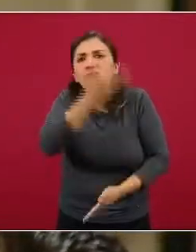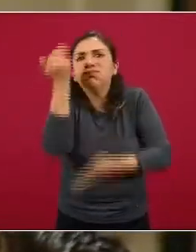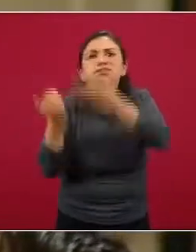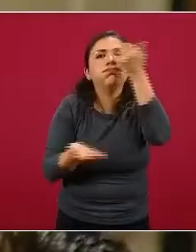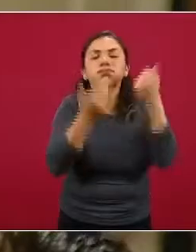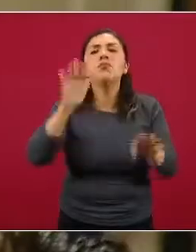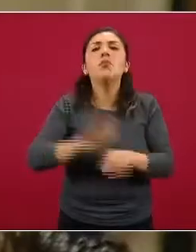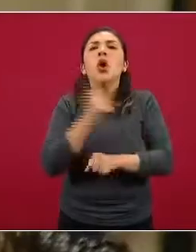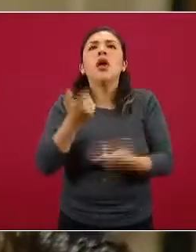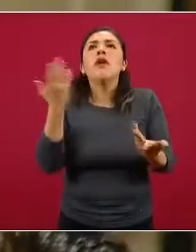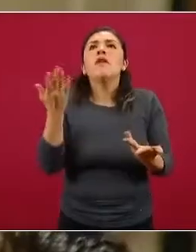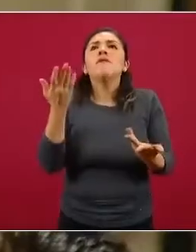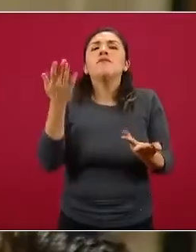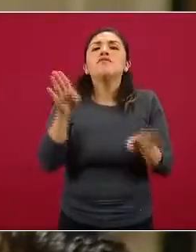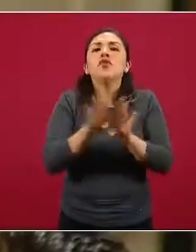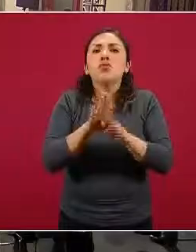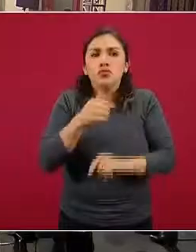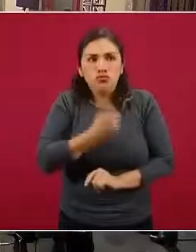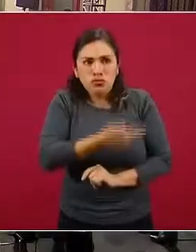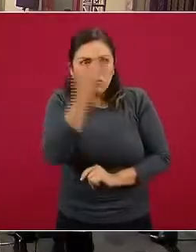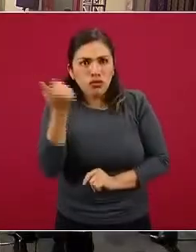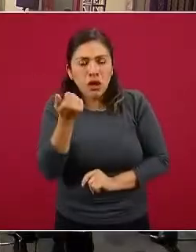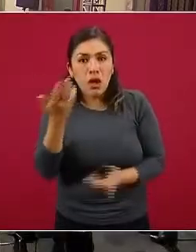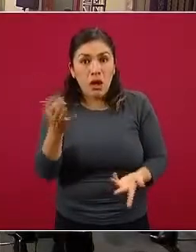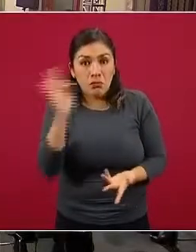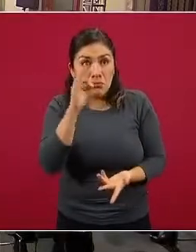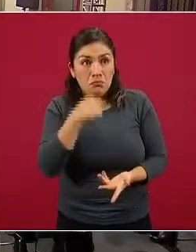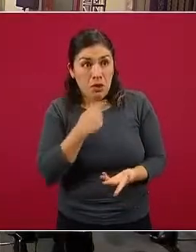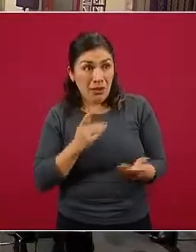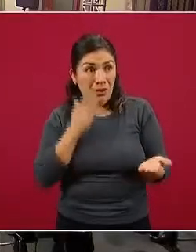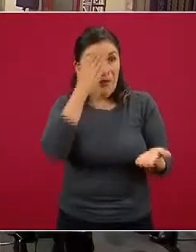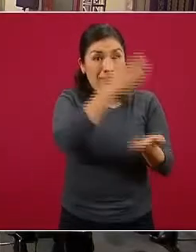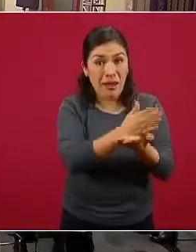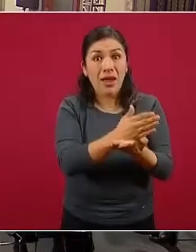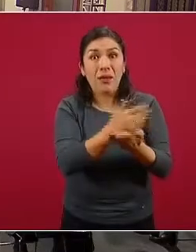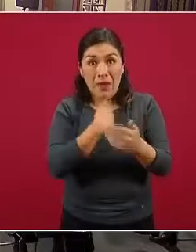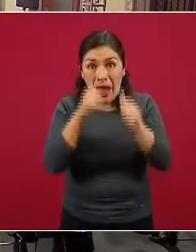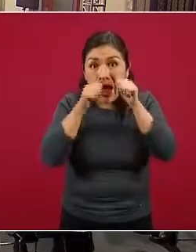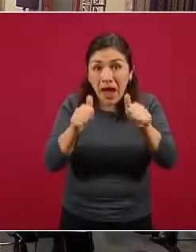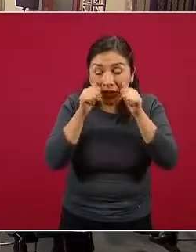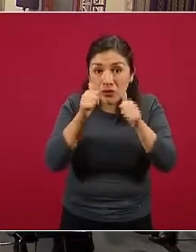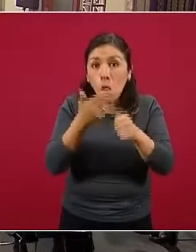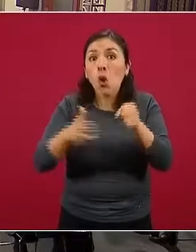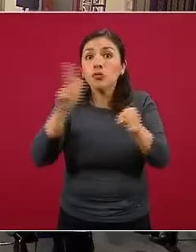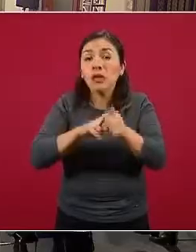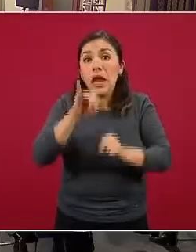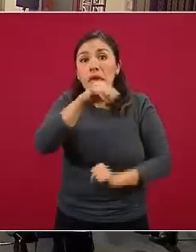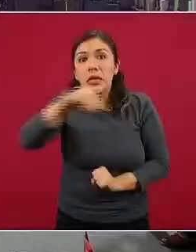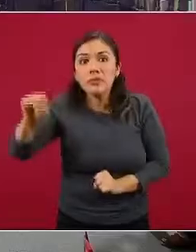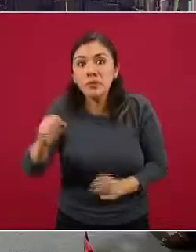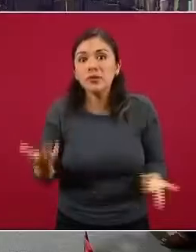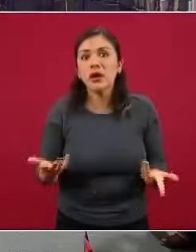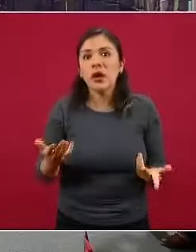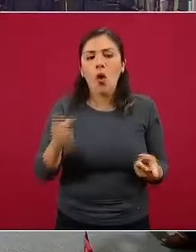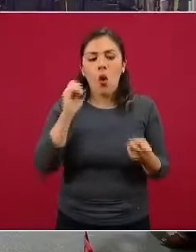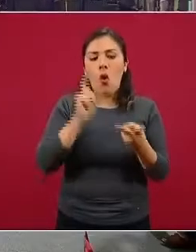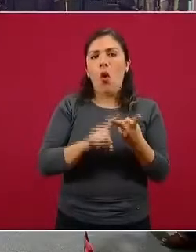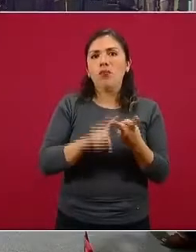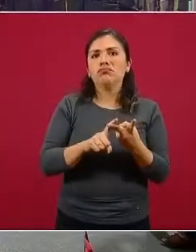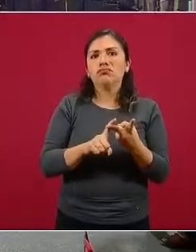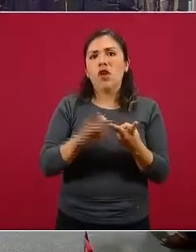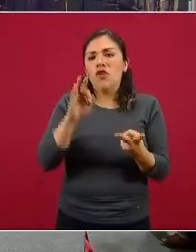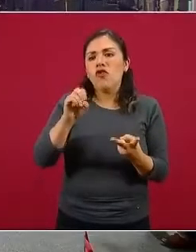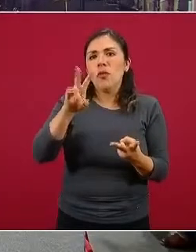porque no sabemos si nos van a atender en, por ejemplo, un hospital del Seguro Social o